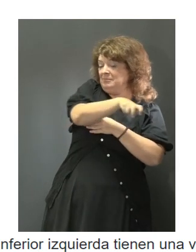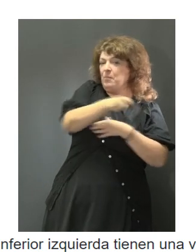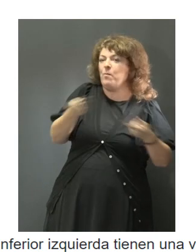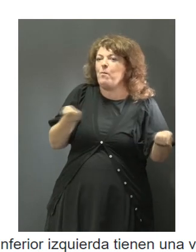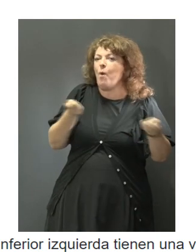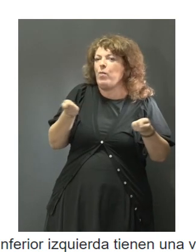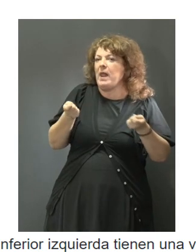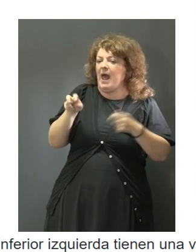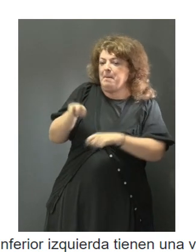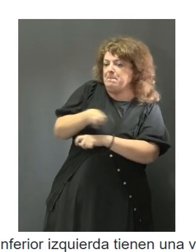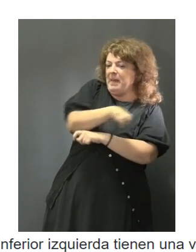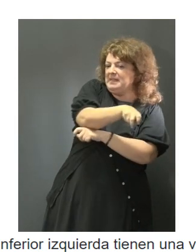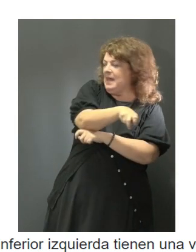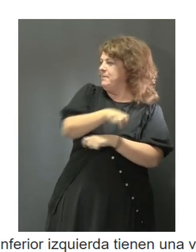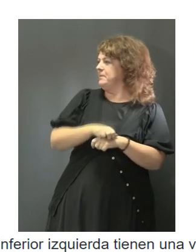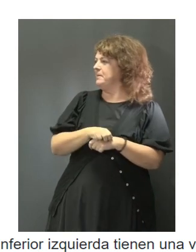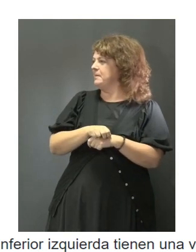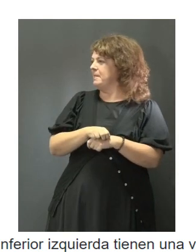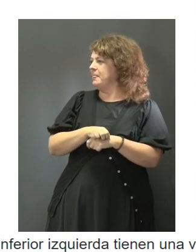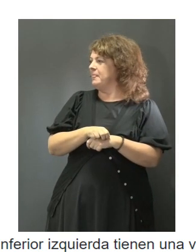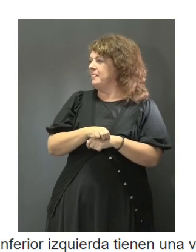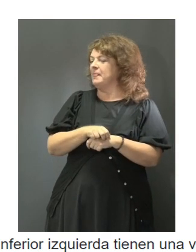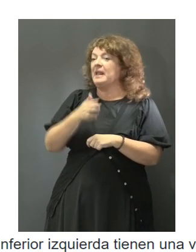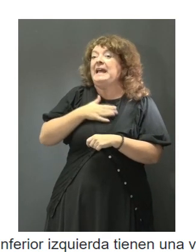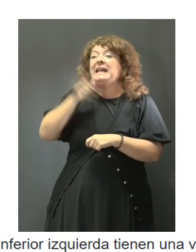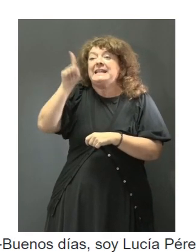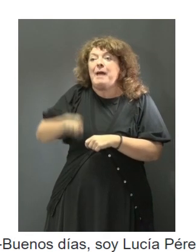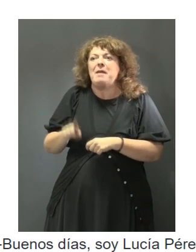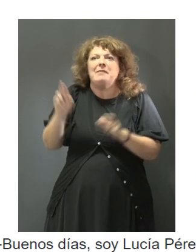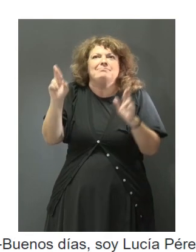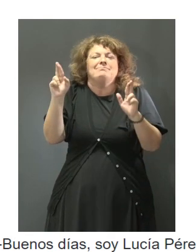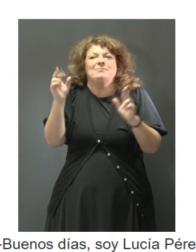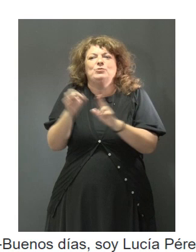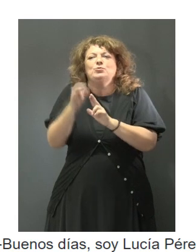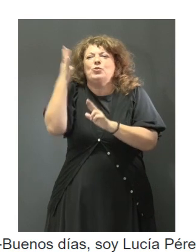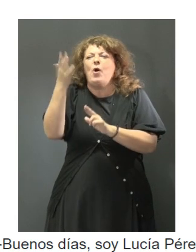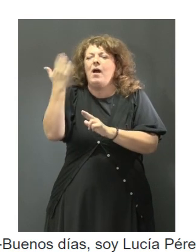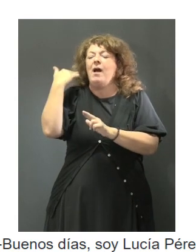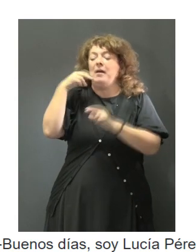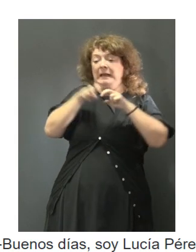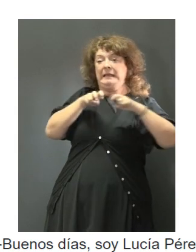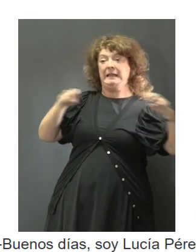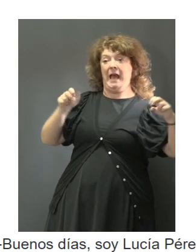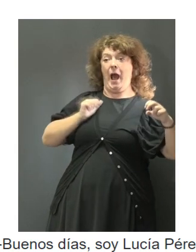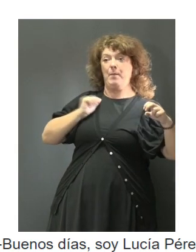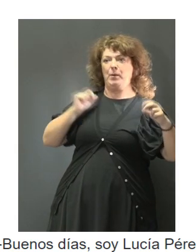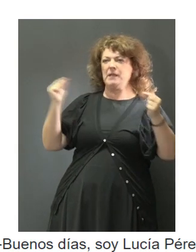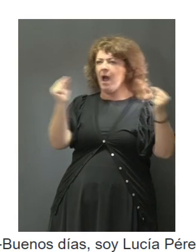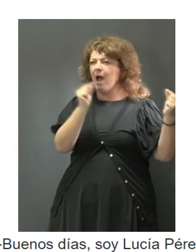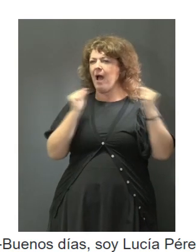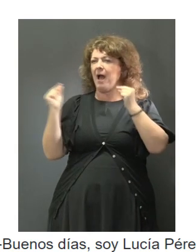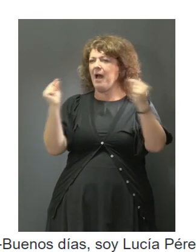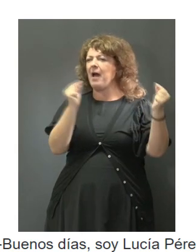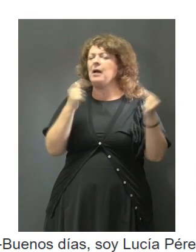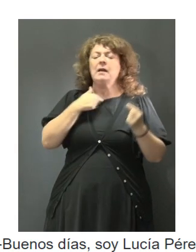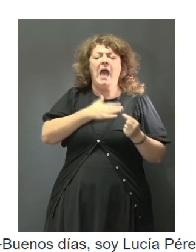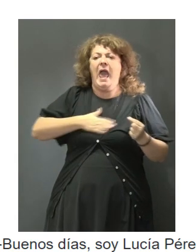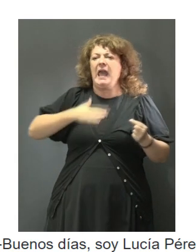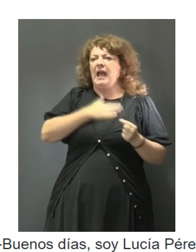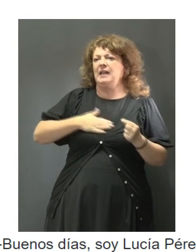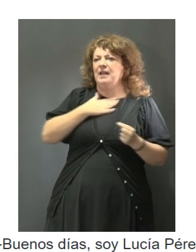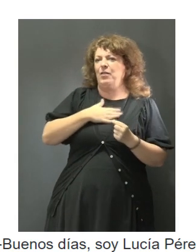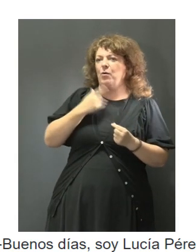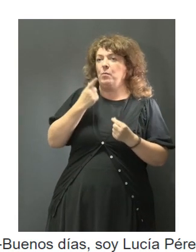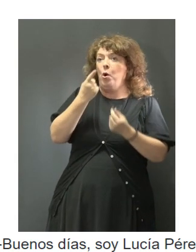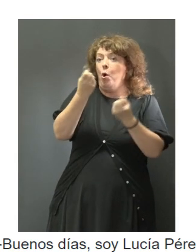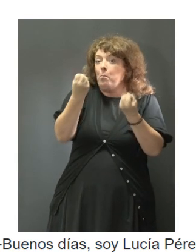esta mesa. He tenido también la fortuna de escuchar la anterior mesa y encantada de todo